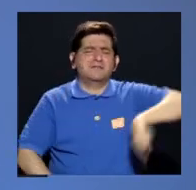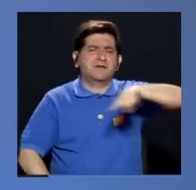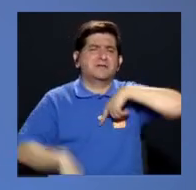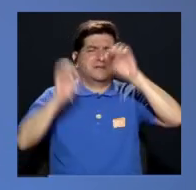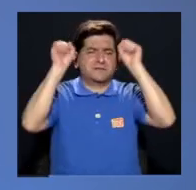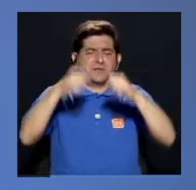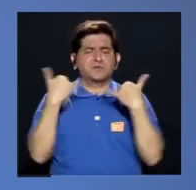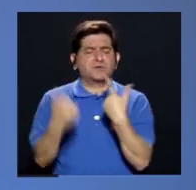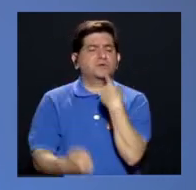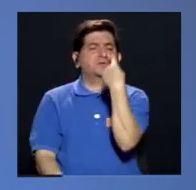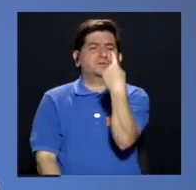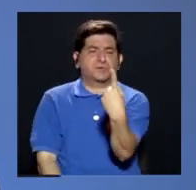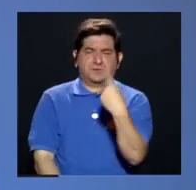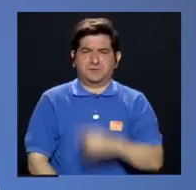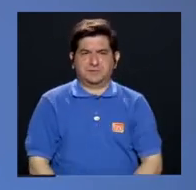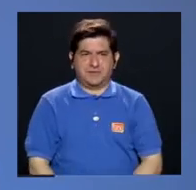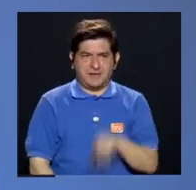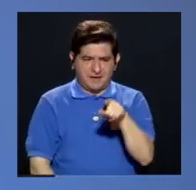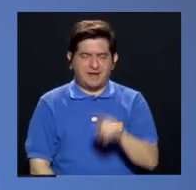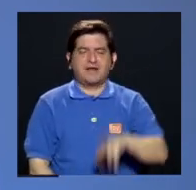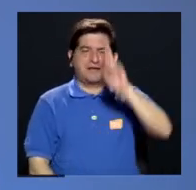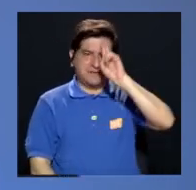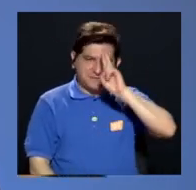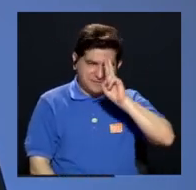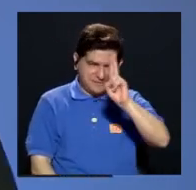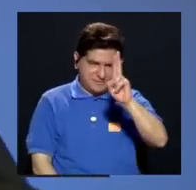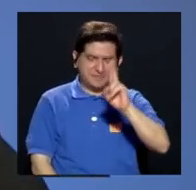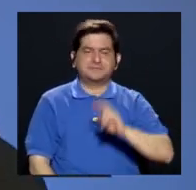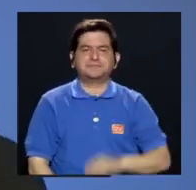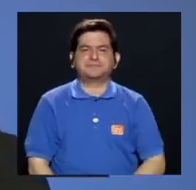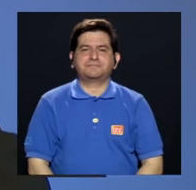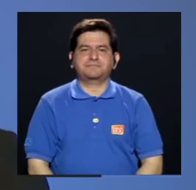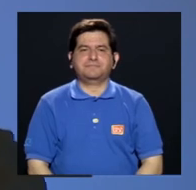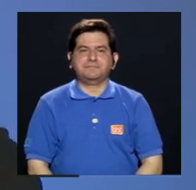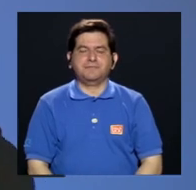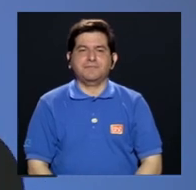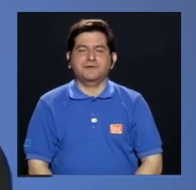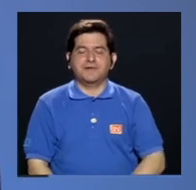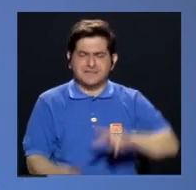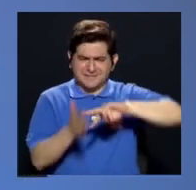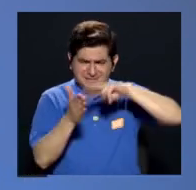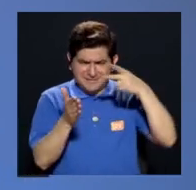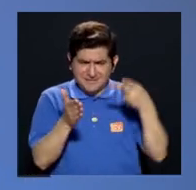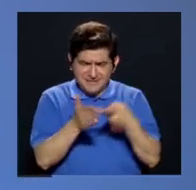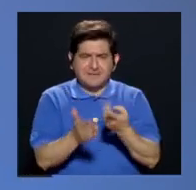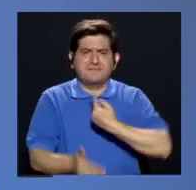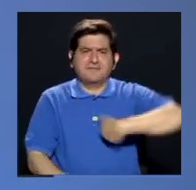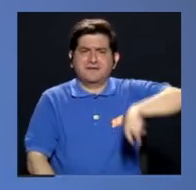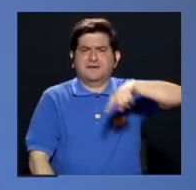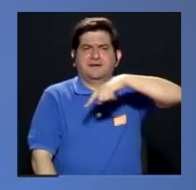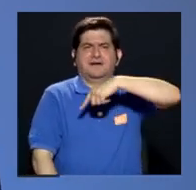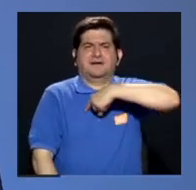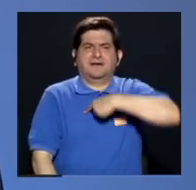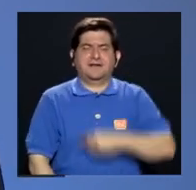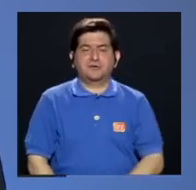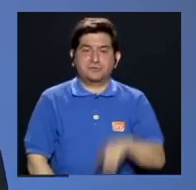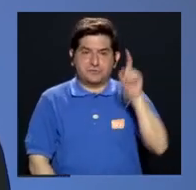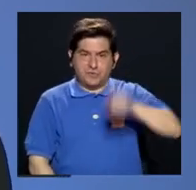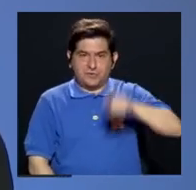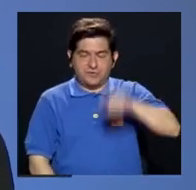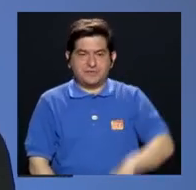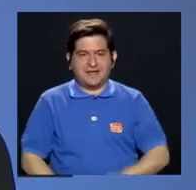podríamos mencionar, ese reconocimiento es un reconocimiento que nos lleva más